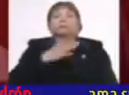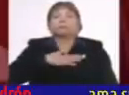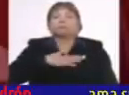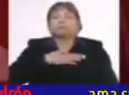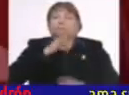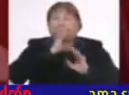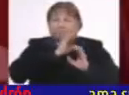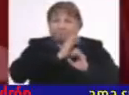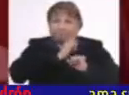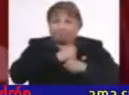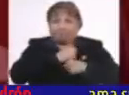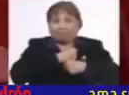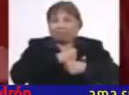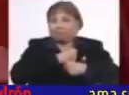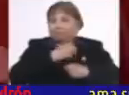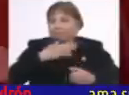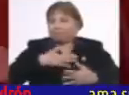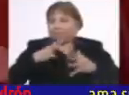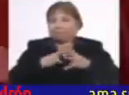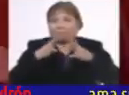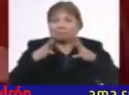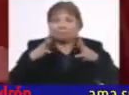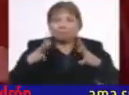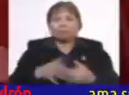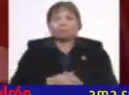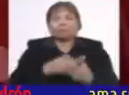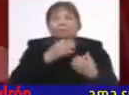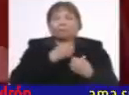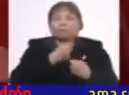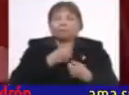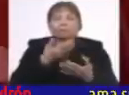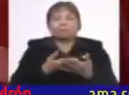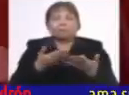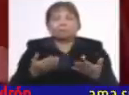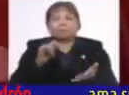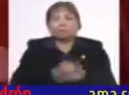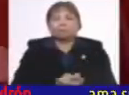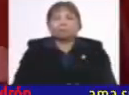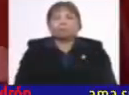cuesta me cuesta bastante tener qué